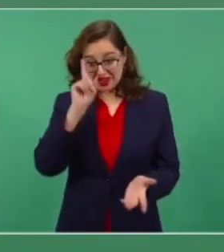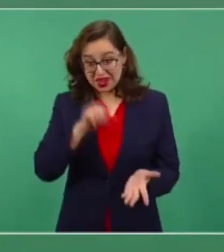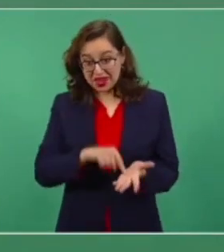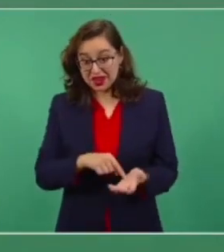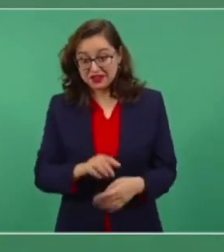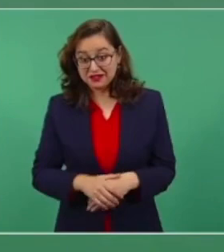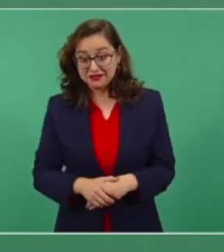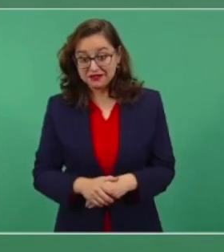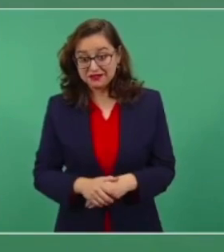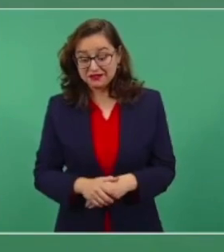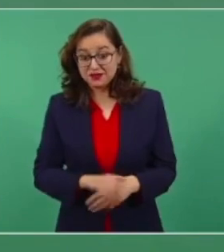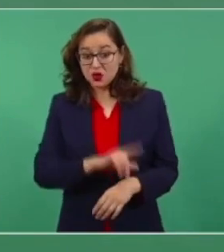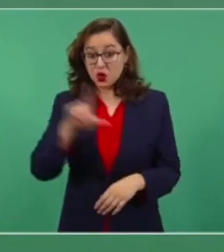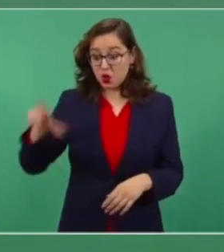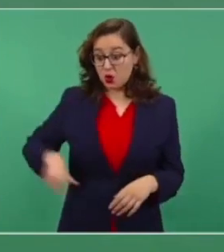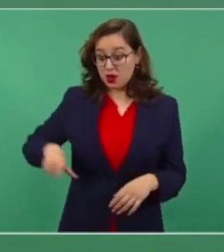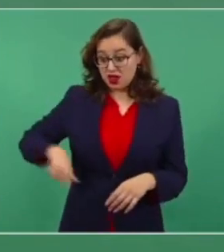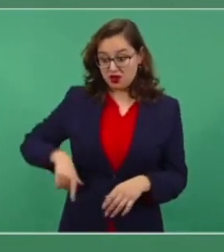del Estado.